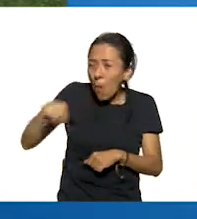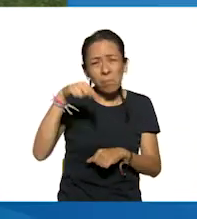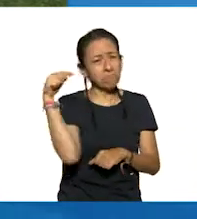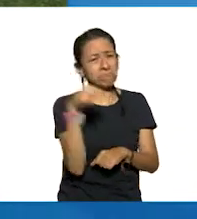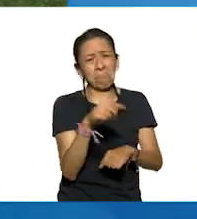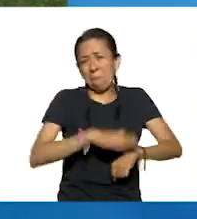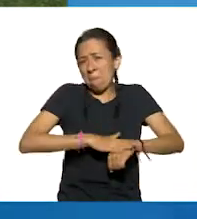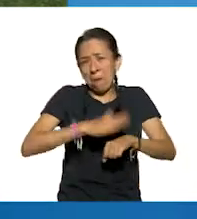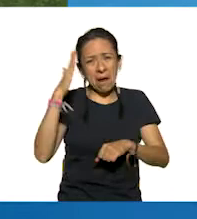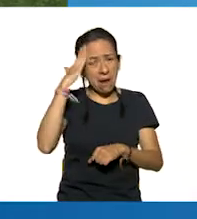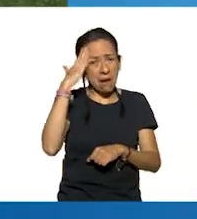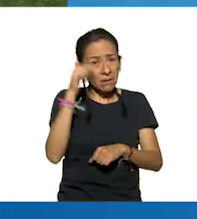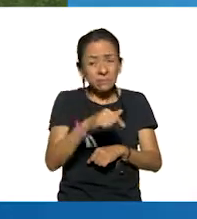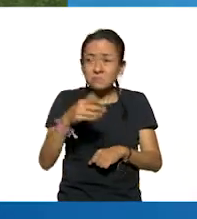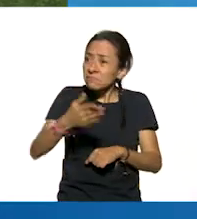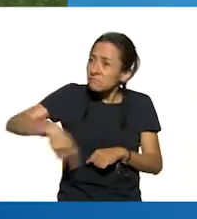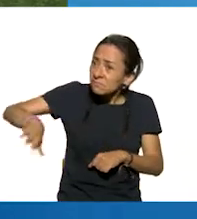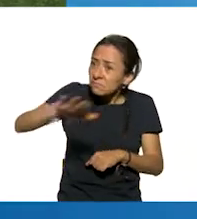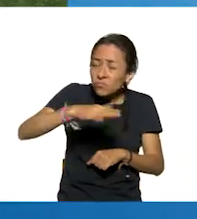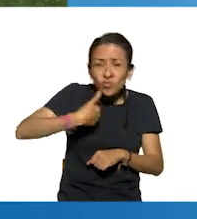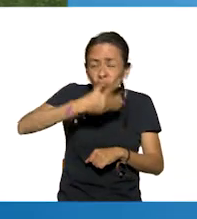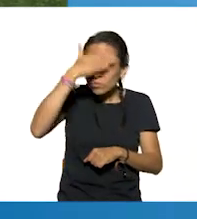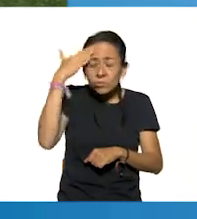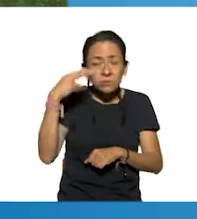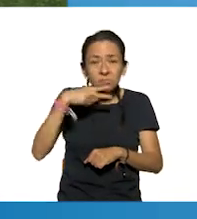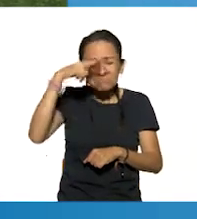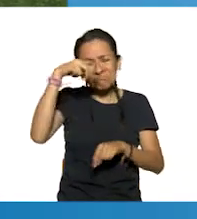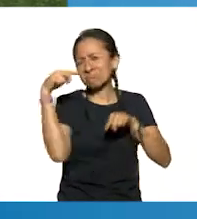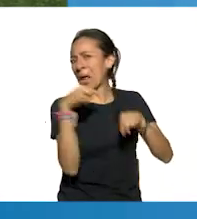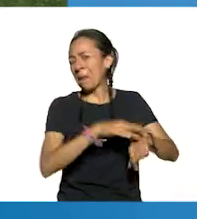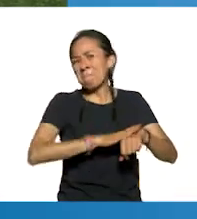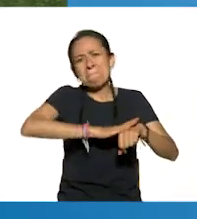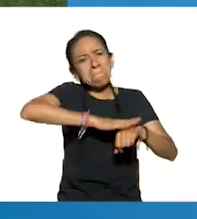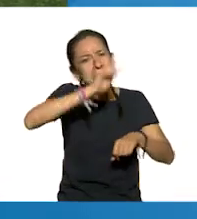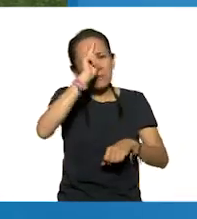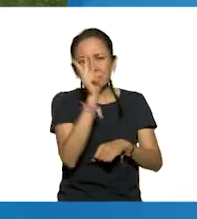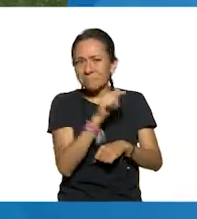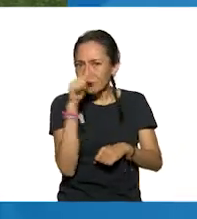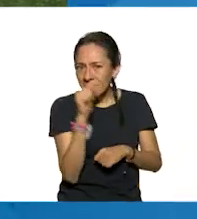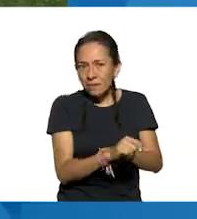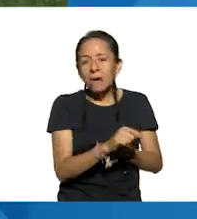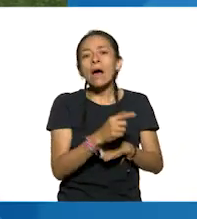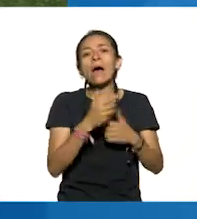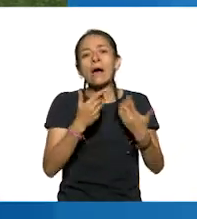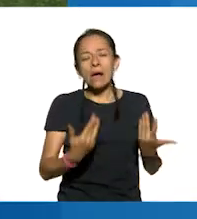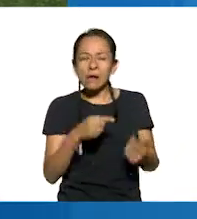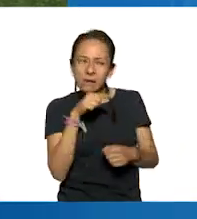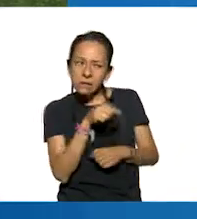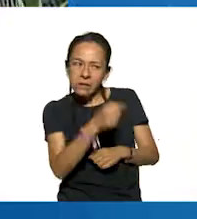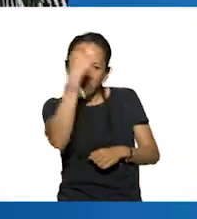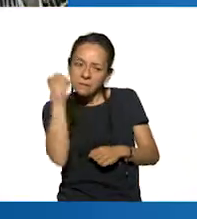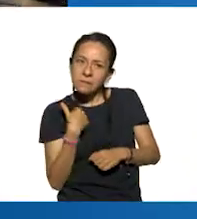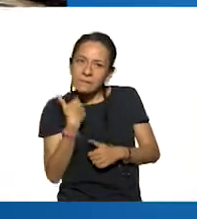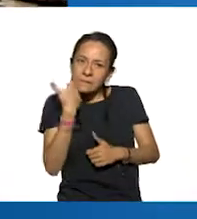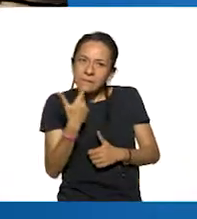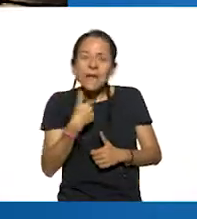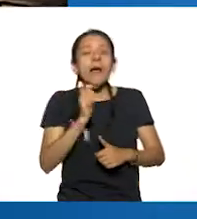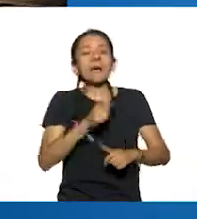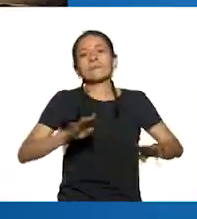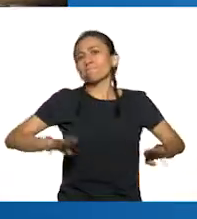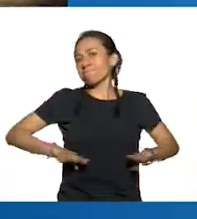los ignorantes. Entonces, desde ahí se ve que lo que dominaba en él era una fuerza de